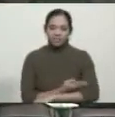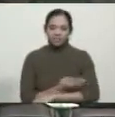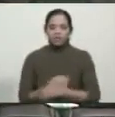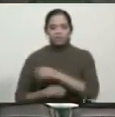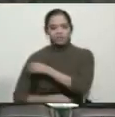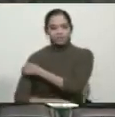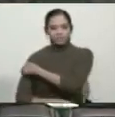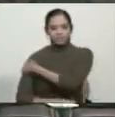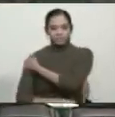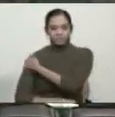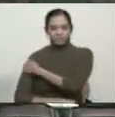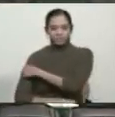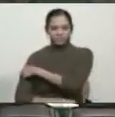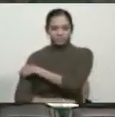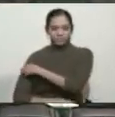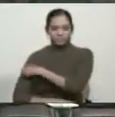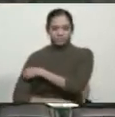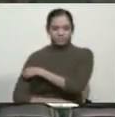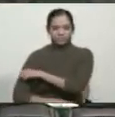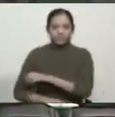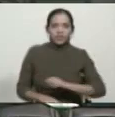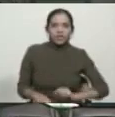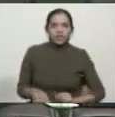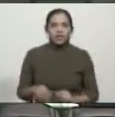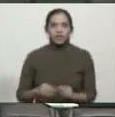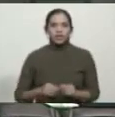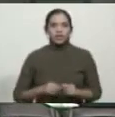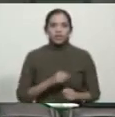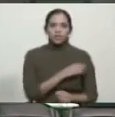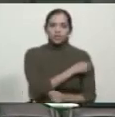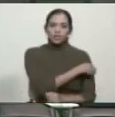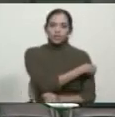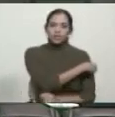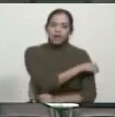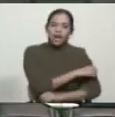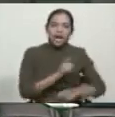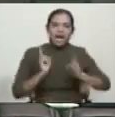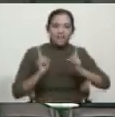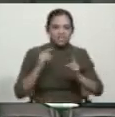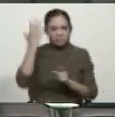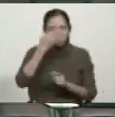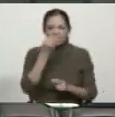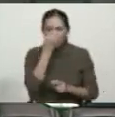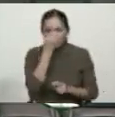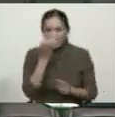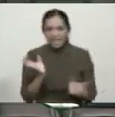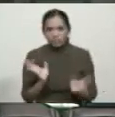través de presiones que a veces rayan ya no en lo ridículo, sino en lo inhumano.